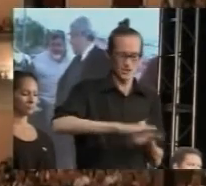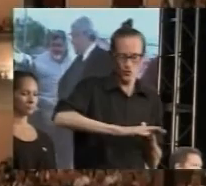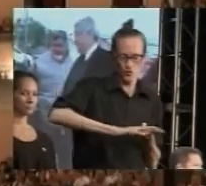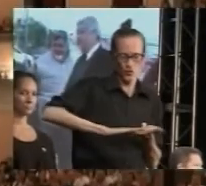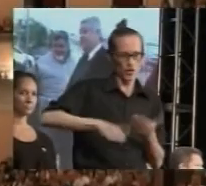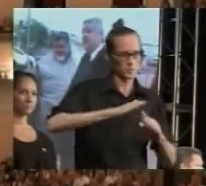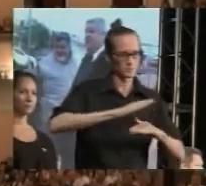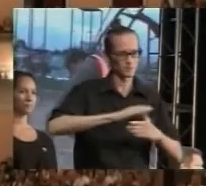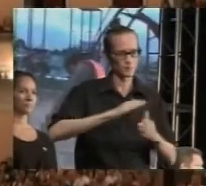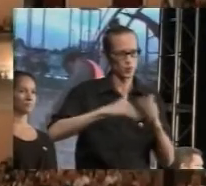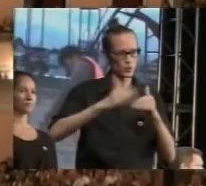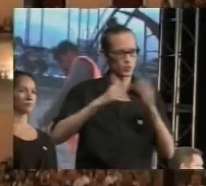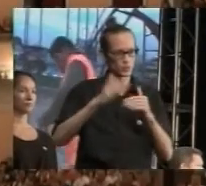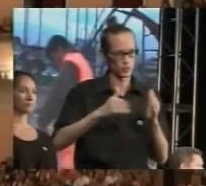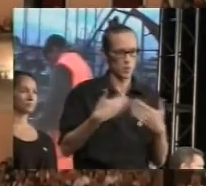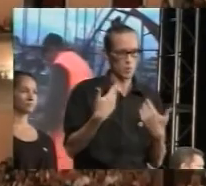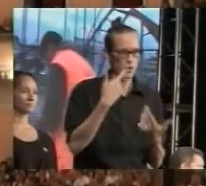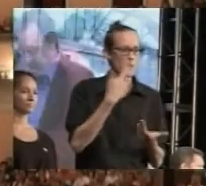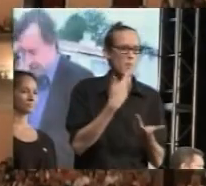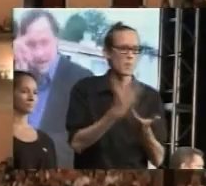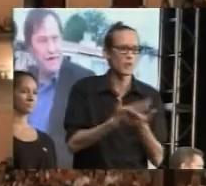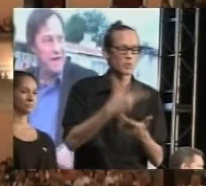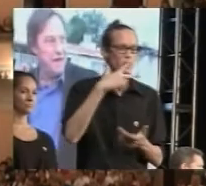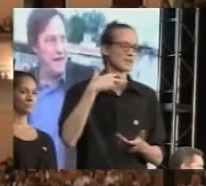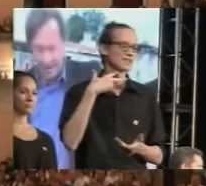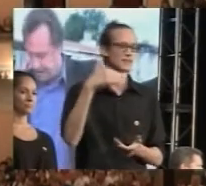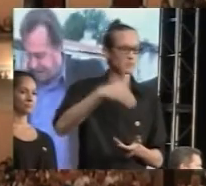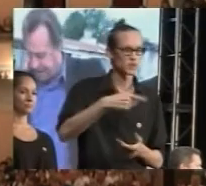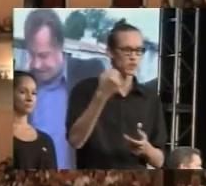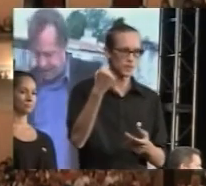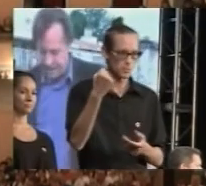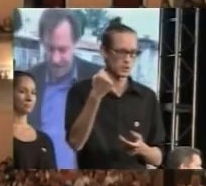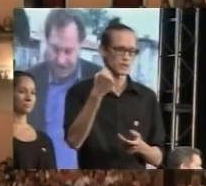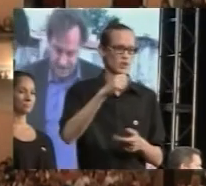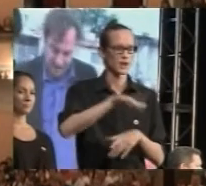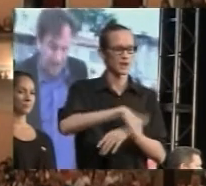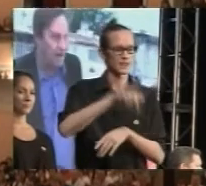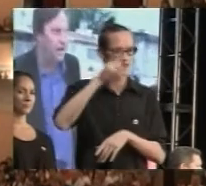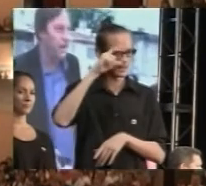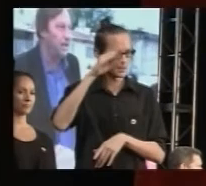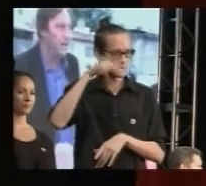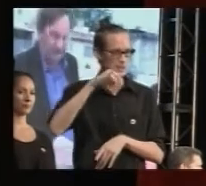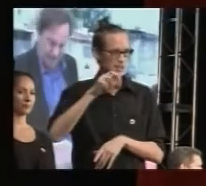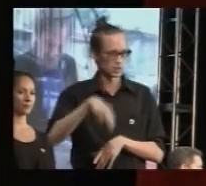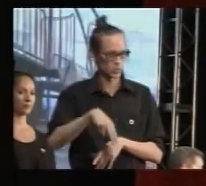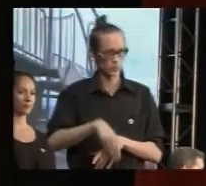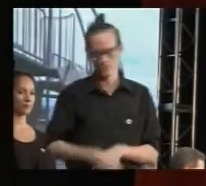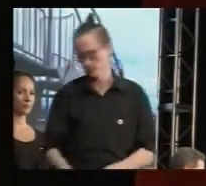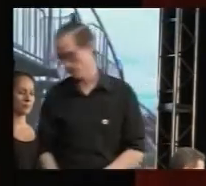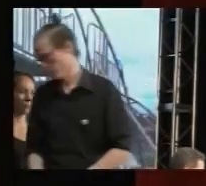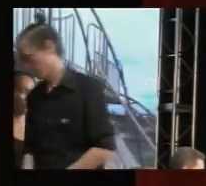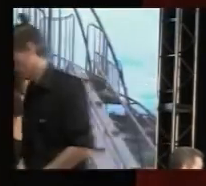en condiciones de licitar por 13 millones de pesos la pavimentación de calle Levenson entre Pública